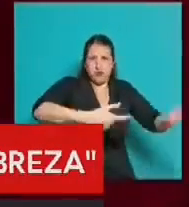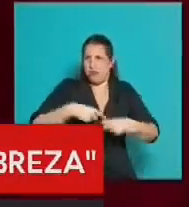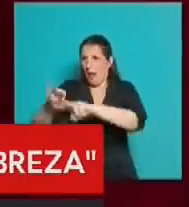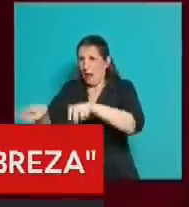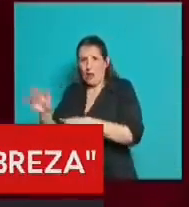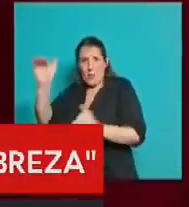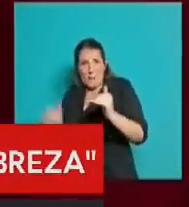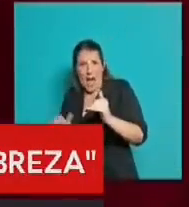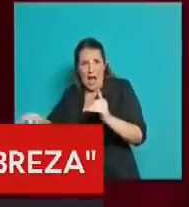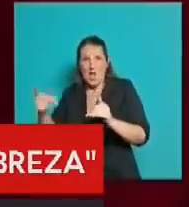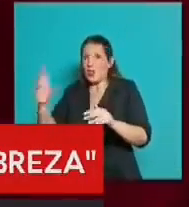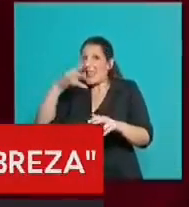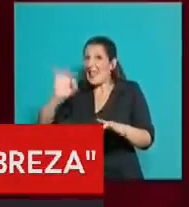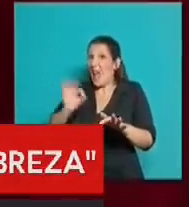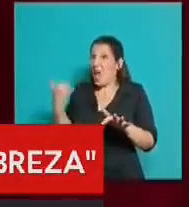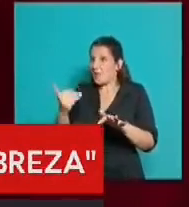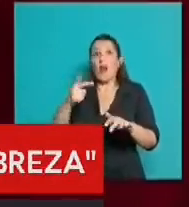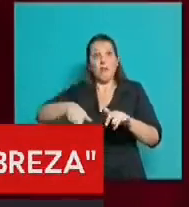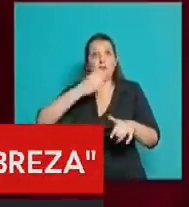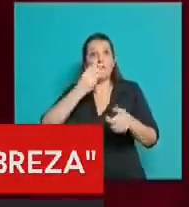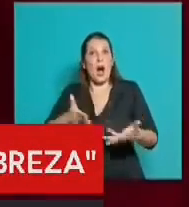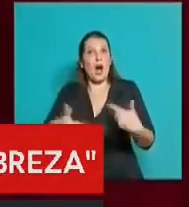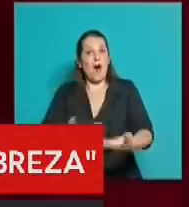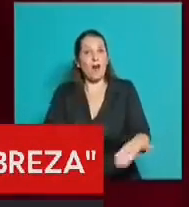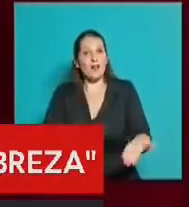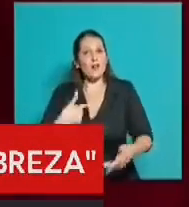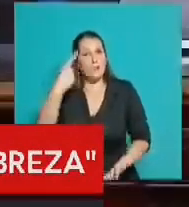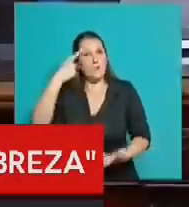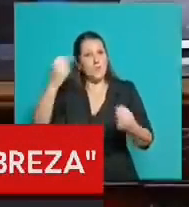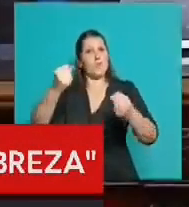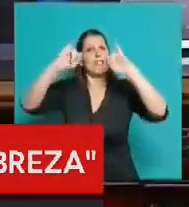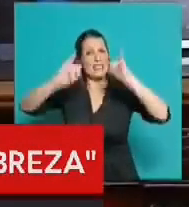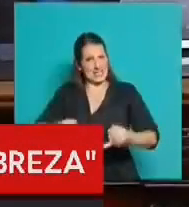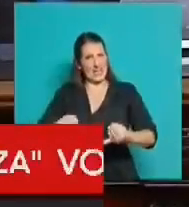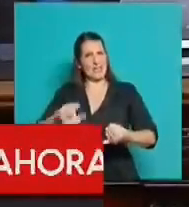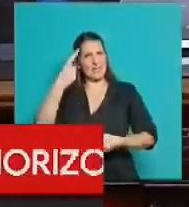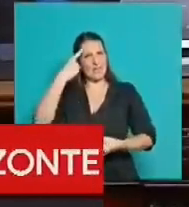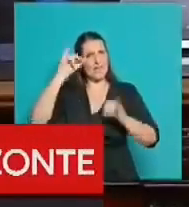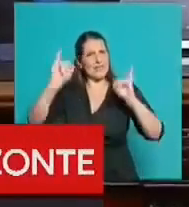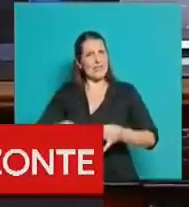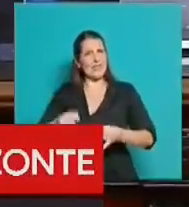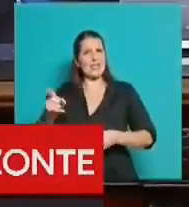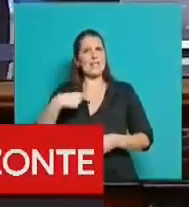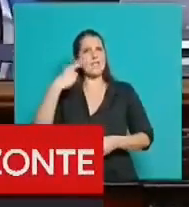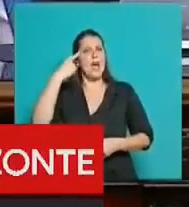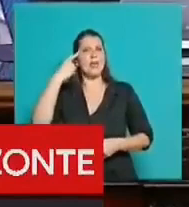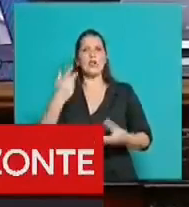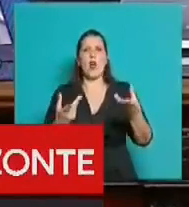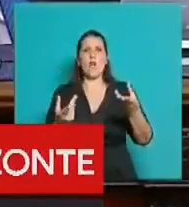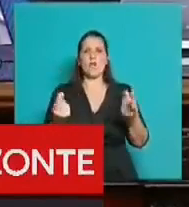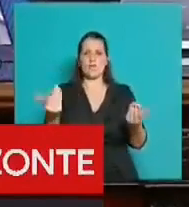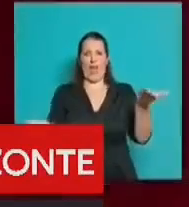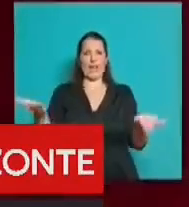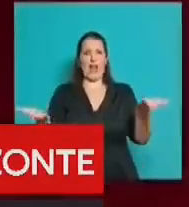Estoy convencido, realmente convencido, de que lograr un equilibrio fiscal sin parches en